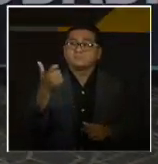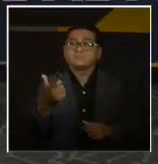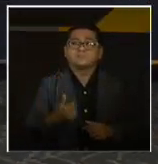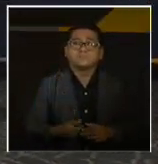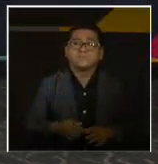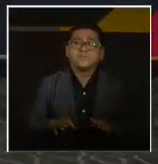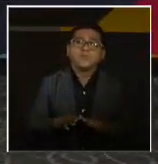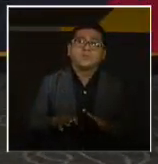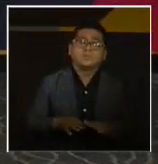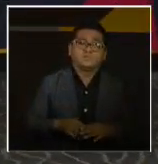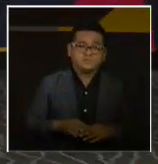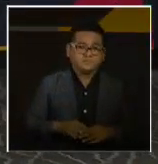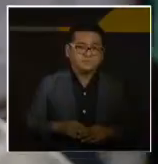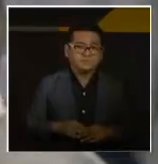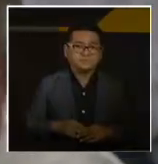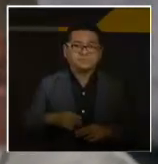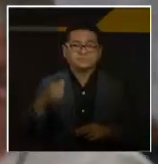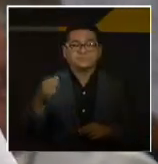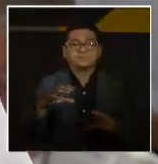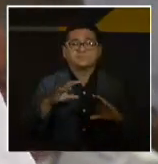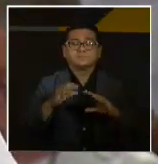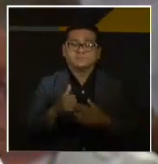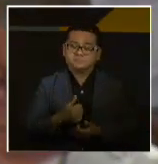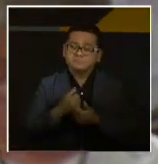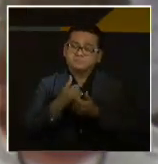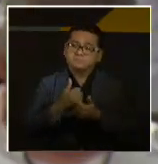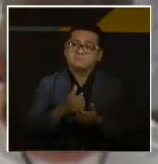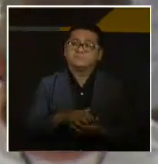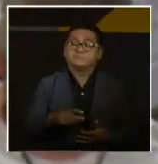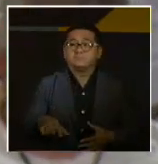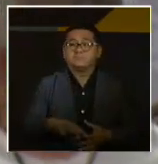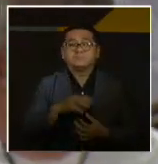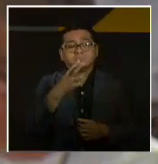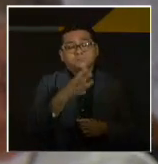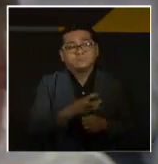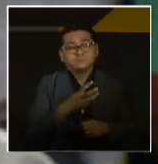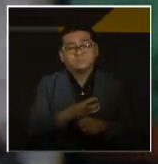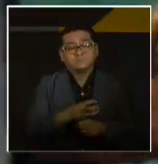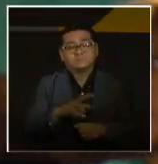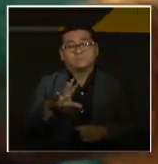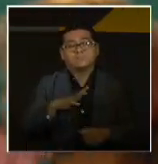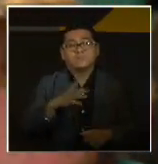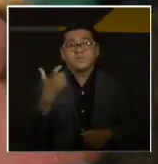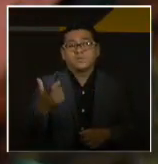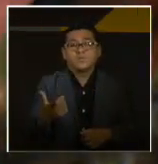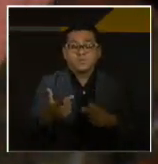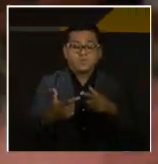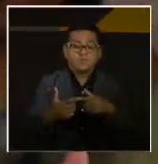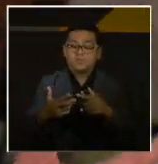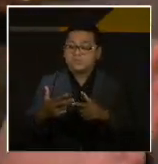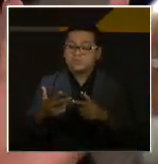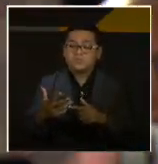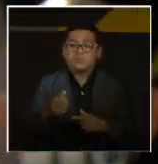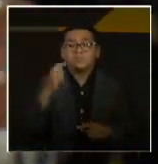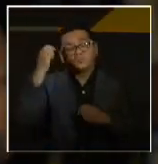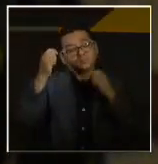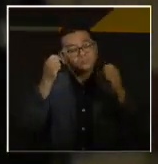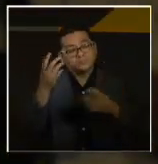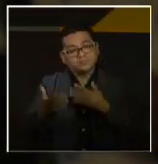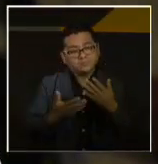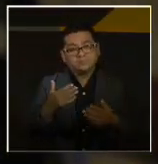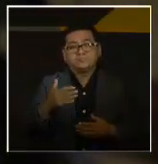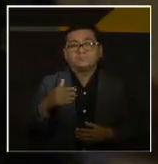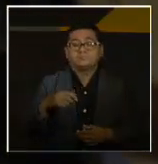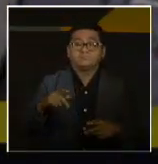económico. ¿Cómo lo vamos a hacer? Vamos a fortalecer el sector terciario de nuestra economía, que son los servicios, el turismo y el